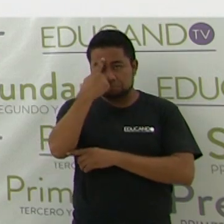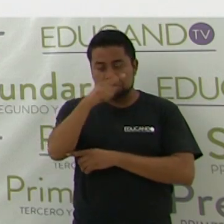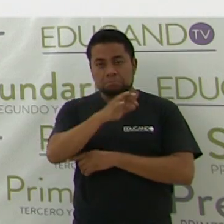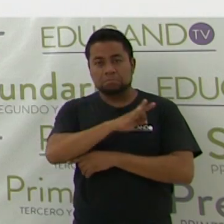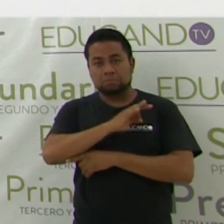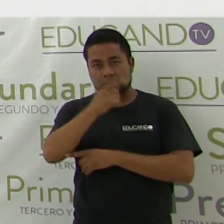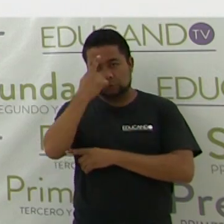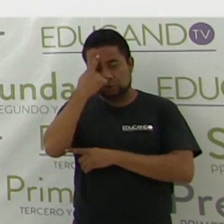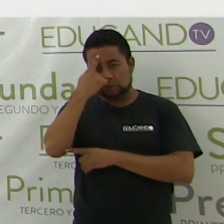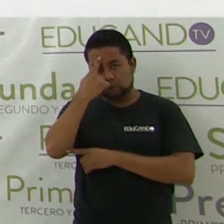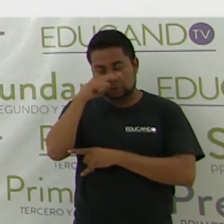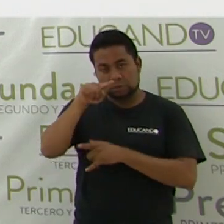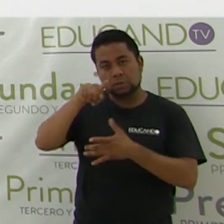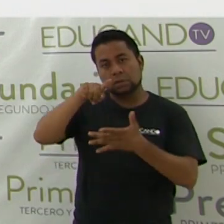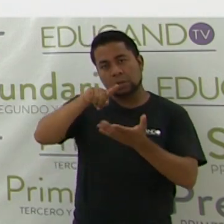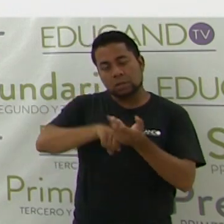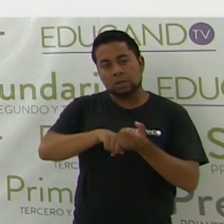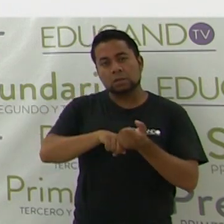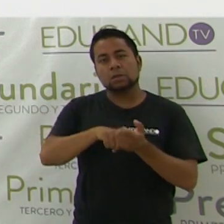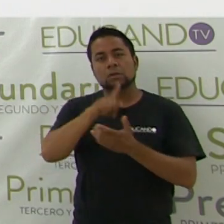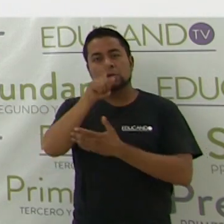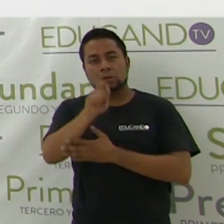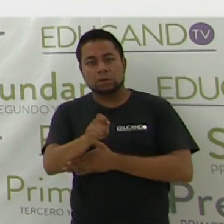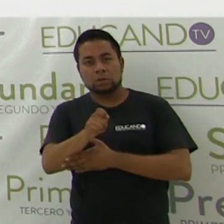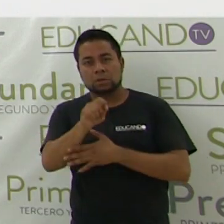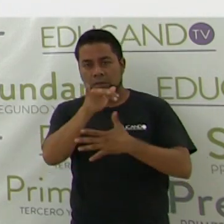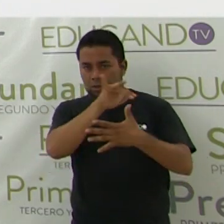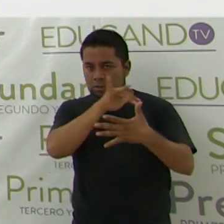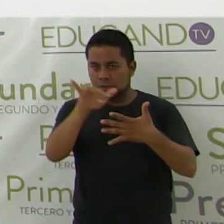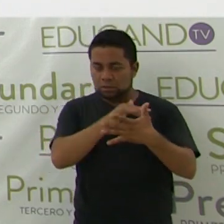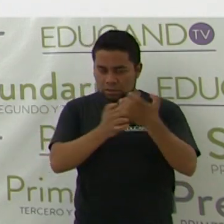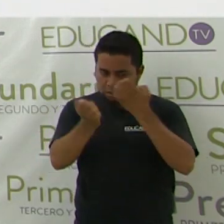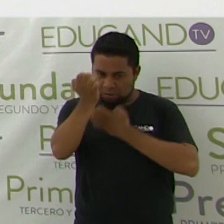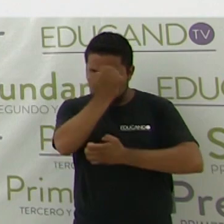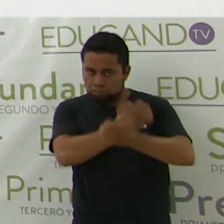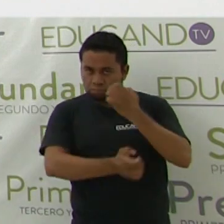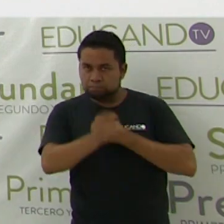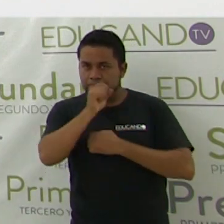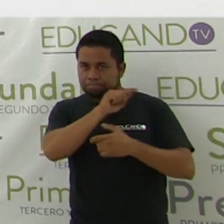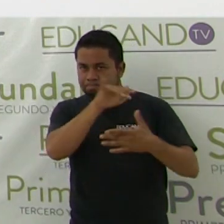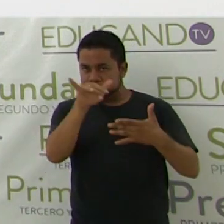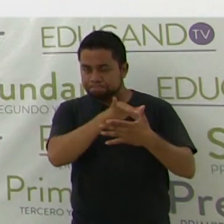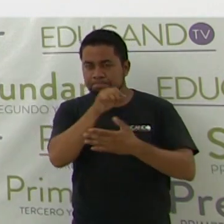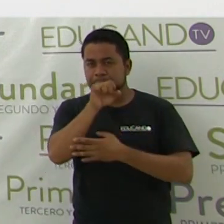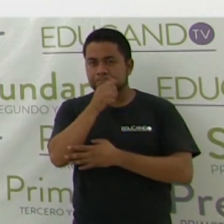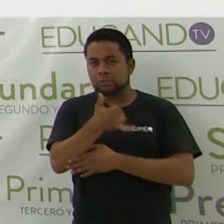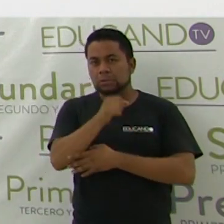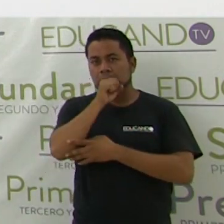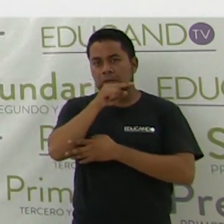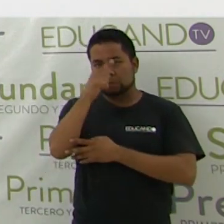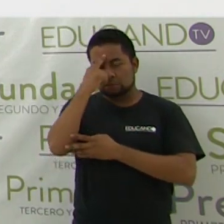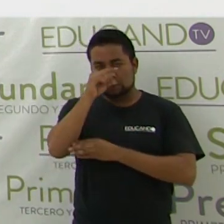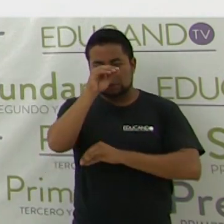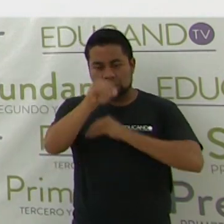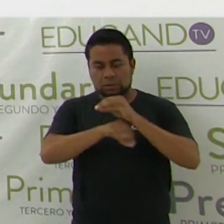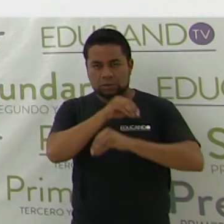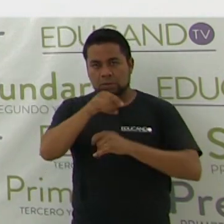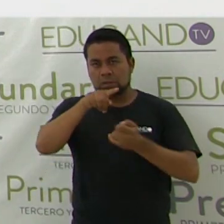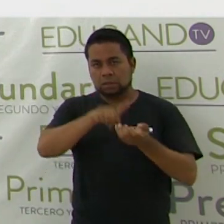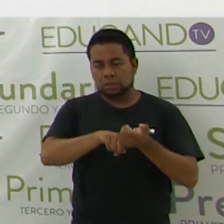en la interpretación de un texto, en el análisis de un texto y en la producción de un texto